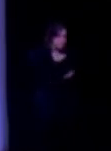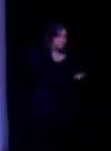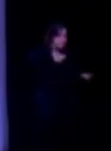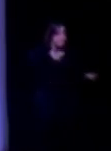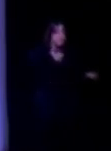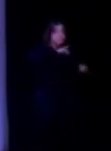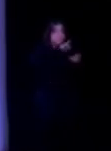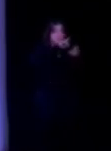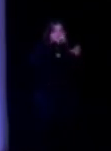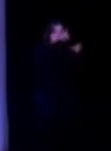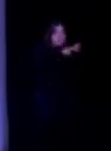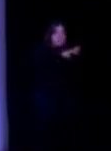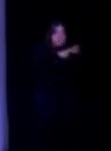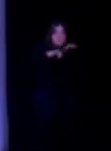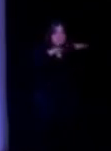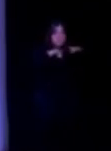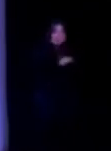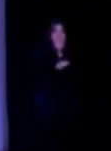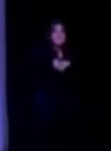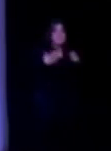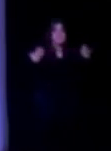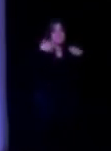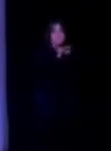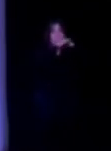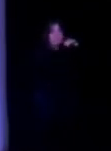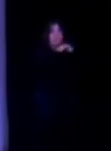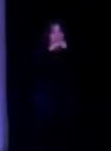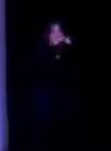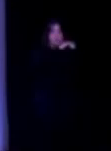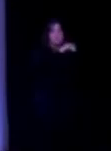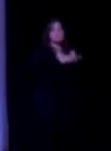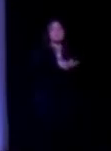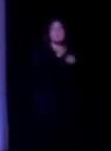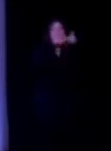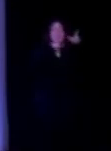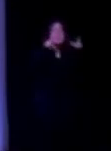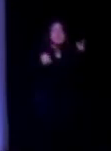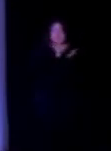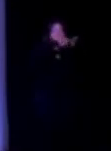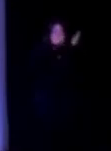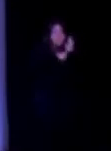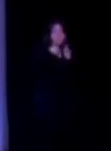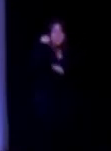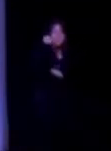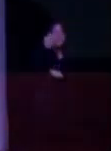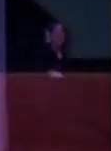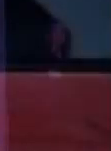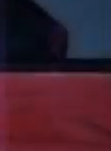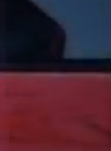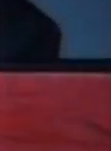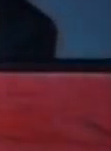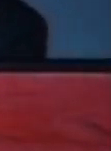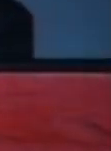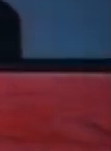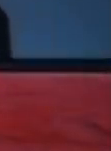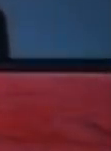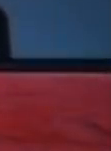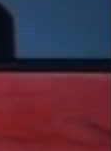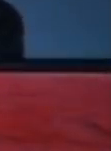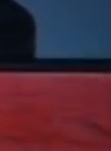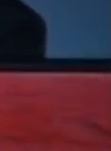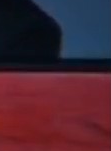la inclusión es la pertenencia. Y desde la humanidad plena, poder, afecto y respeto. Siente que toda persona tiene poder, no